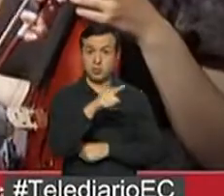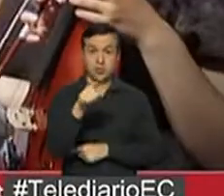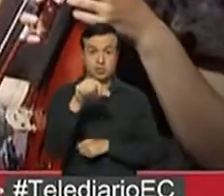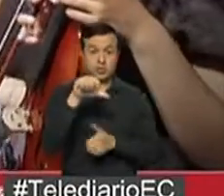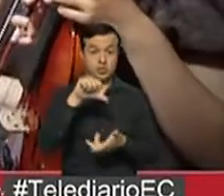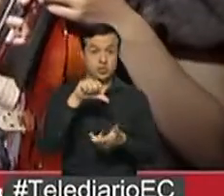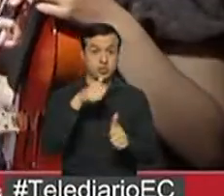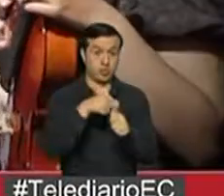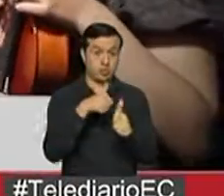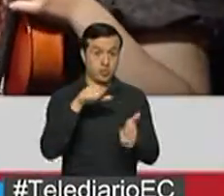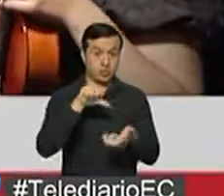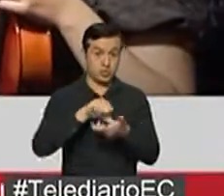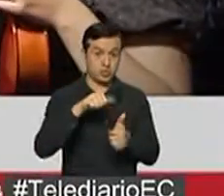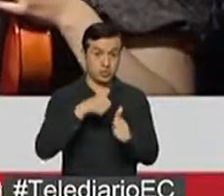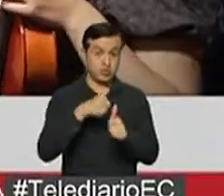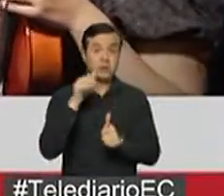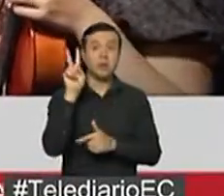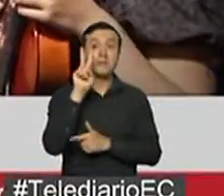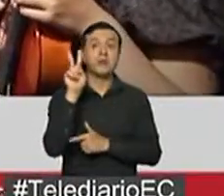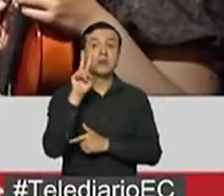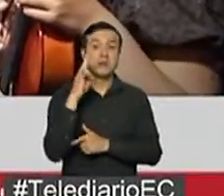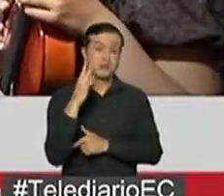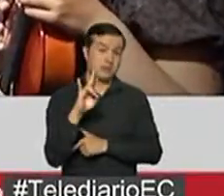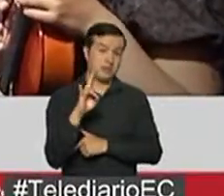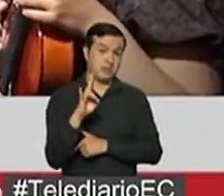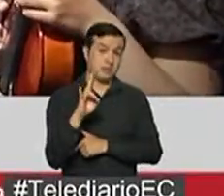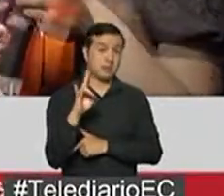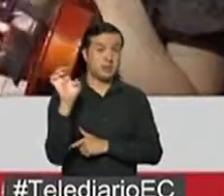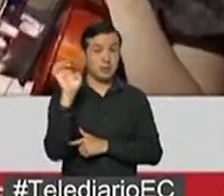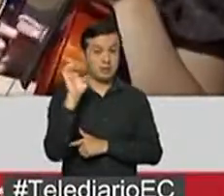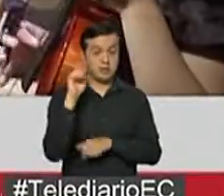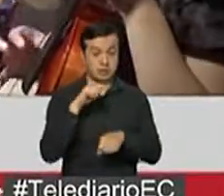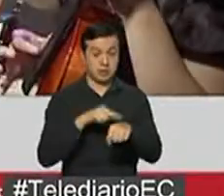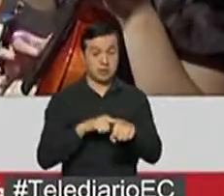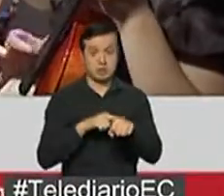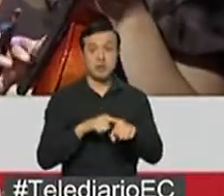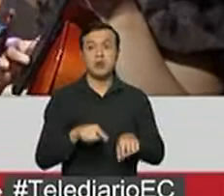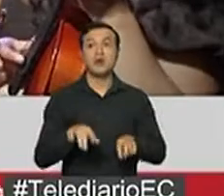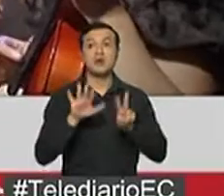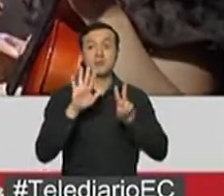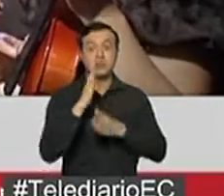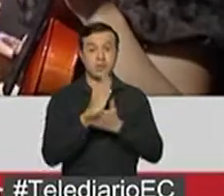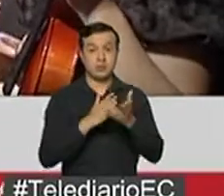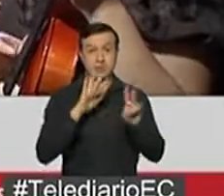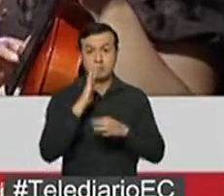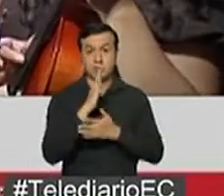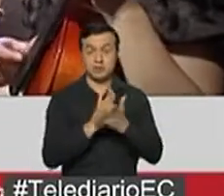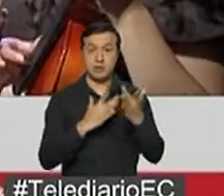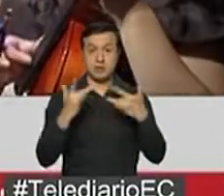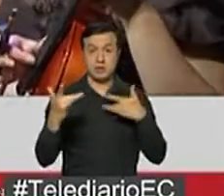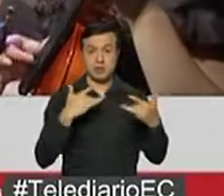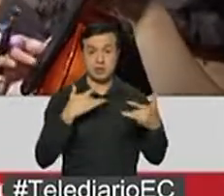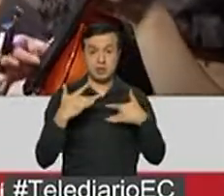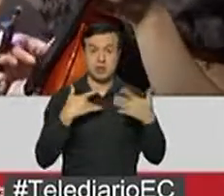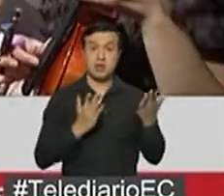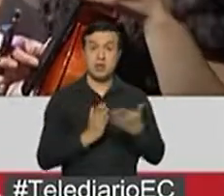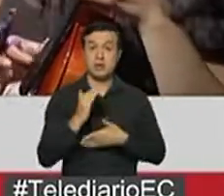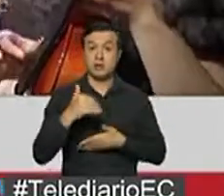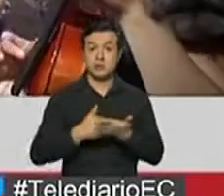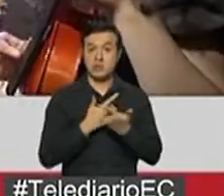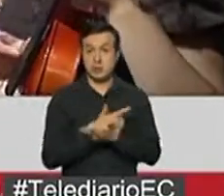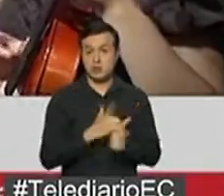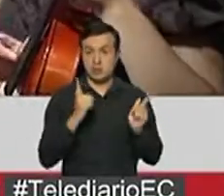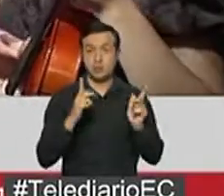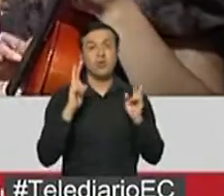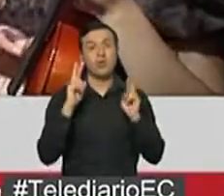cercanas a asistir el día viernes 17 de enero a las 19 horas 30 en el teatro variedades el acceso es libre así que esperamos